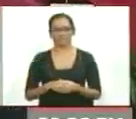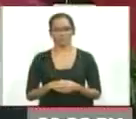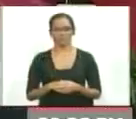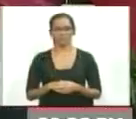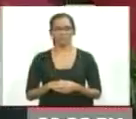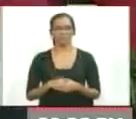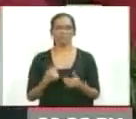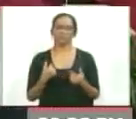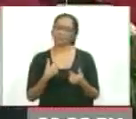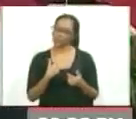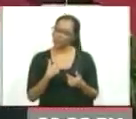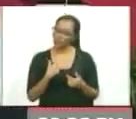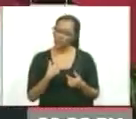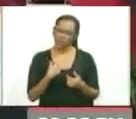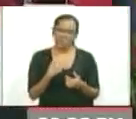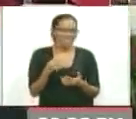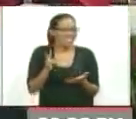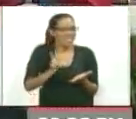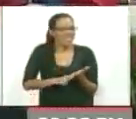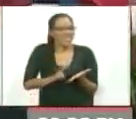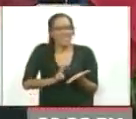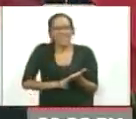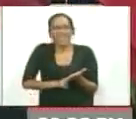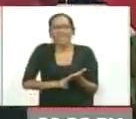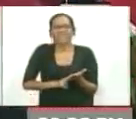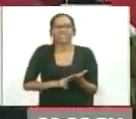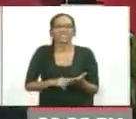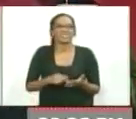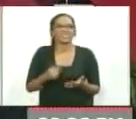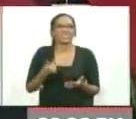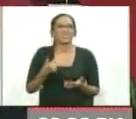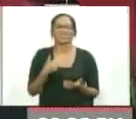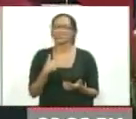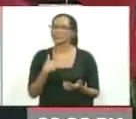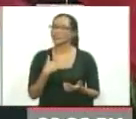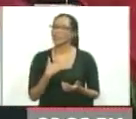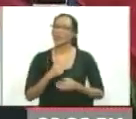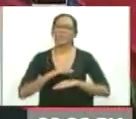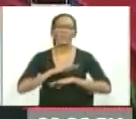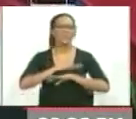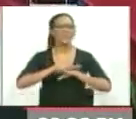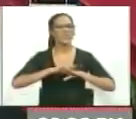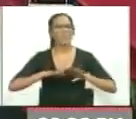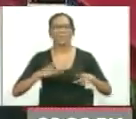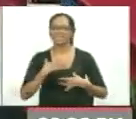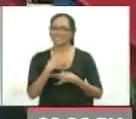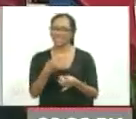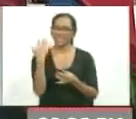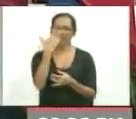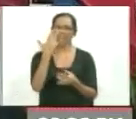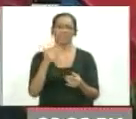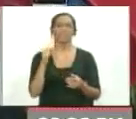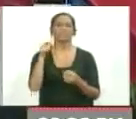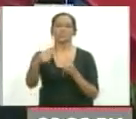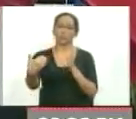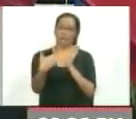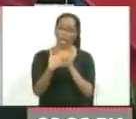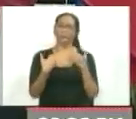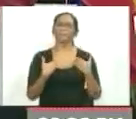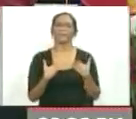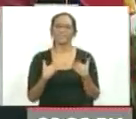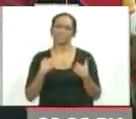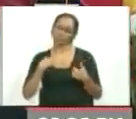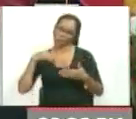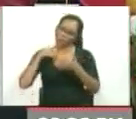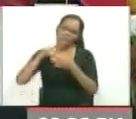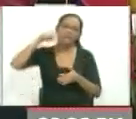de verdad, miren, yo de verdad no tengo, no le como chantaje a nadie. Si tú te metes conmigo, me meto